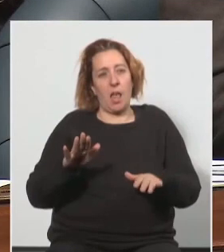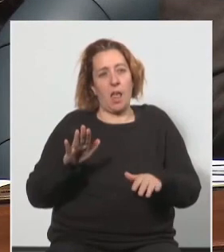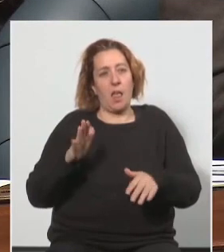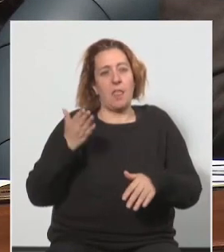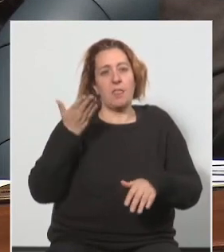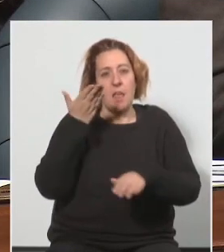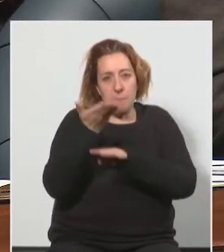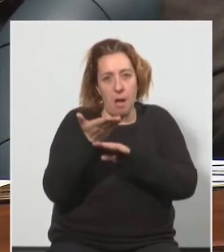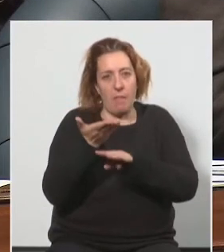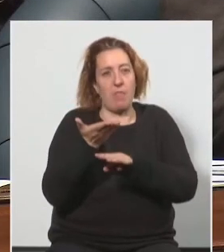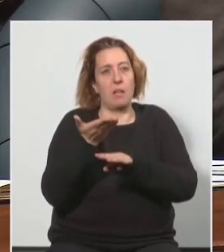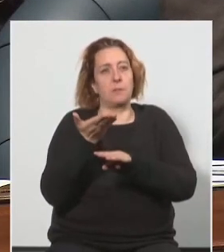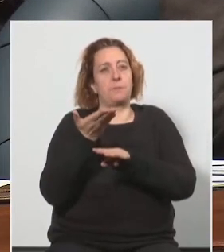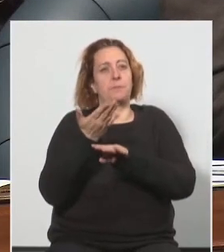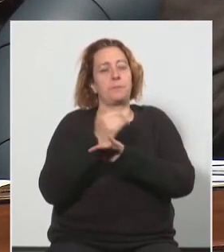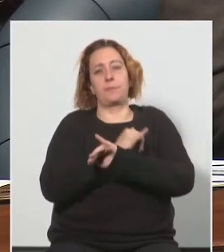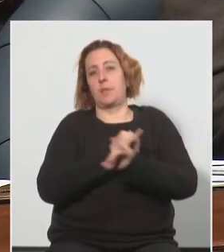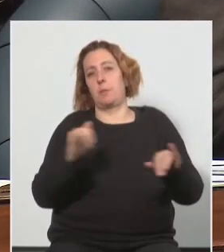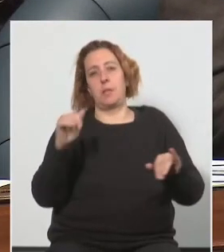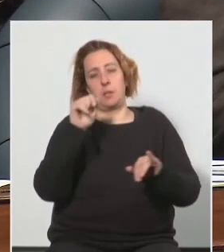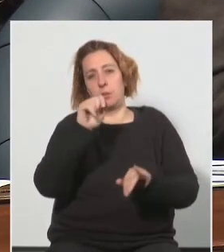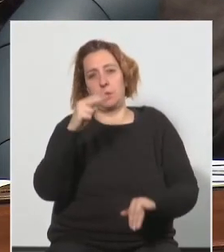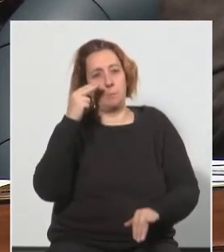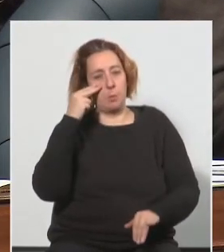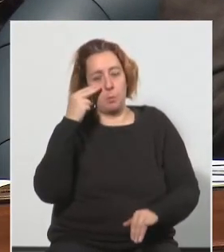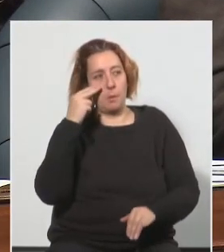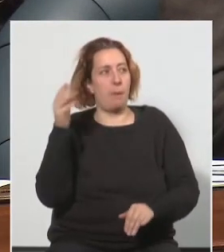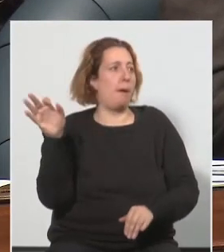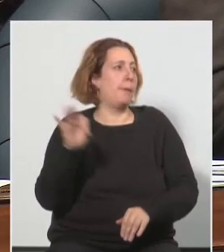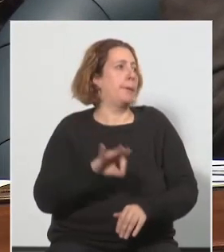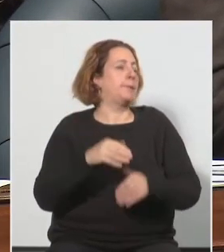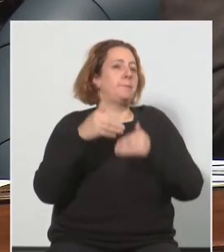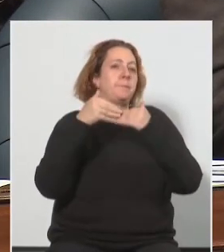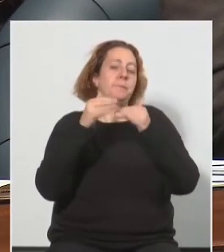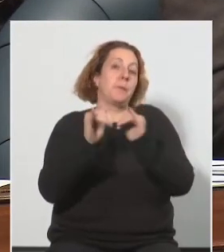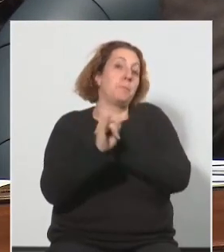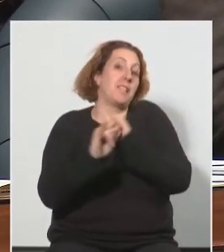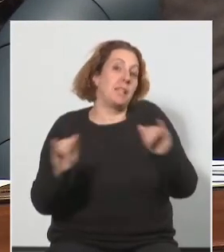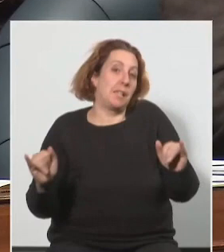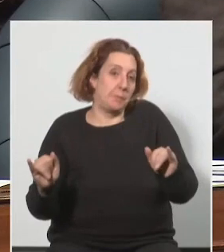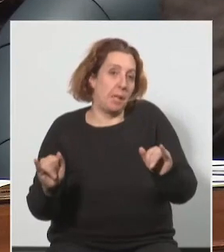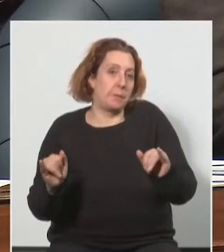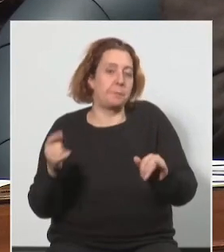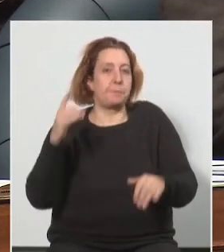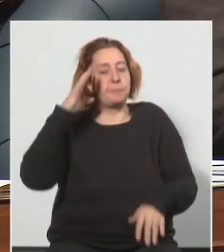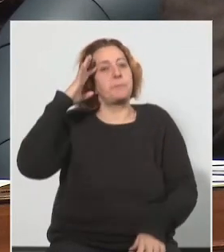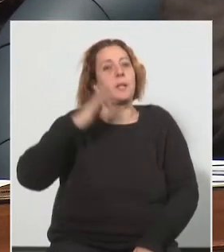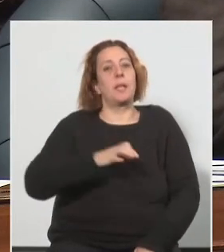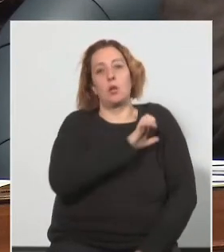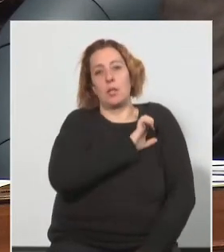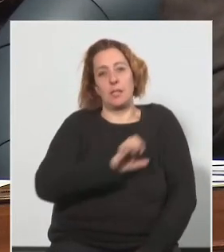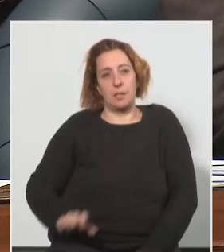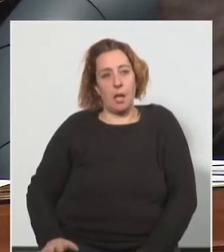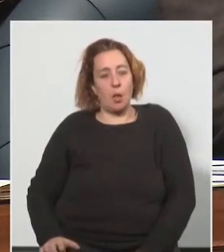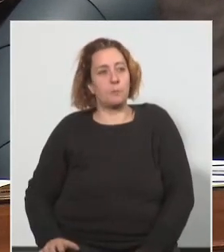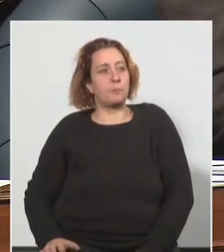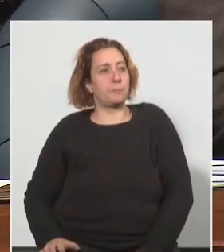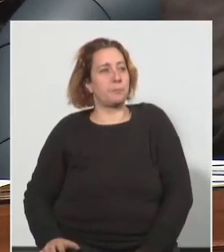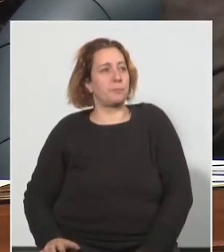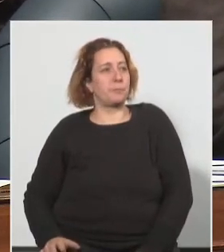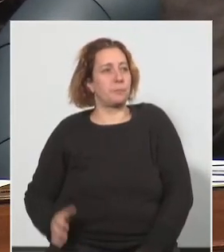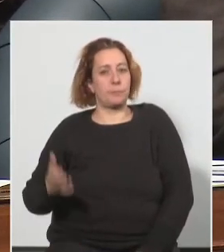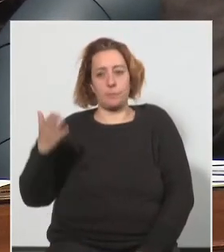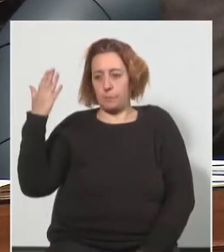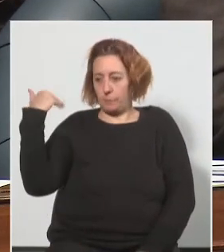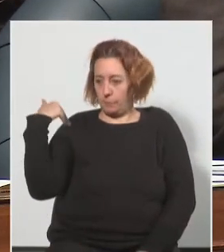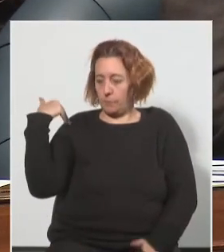y terminar con ese tremendo problema, o empezar a terminar. Creo que el Estado ha estado